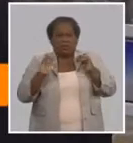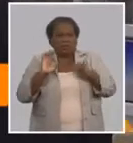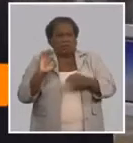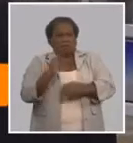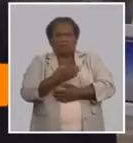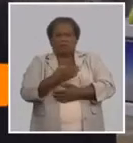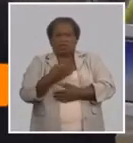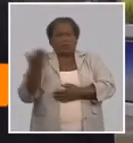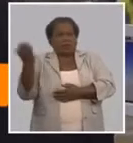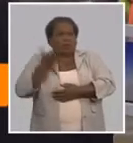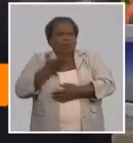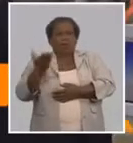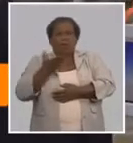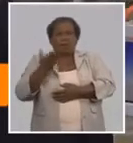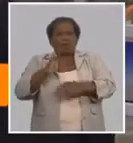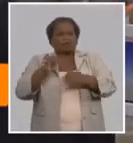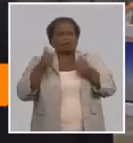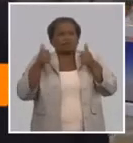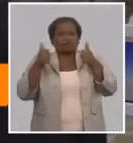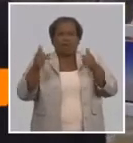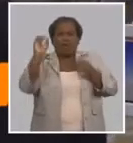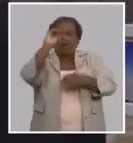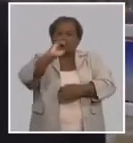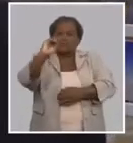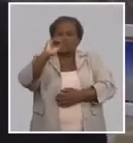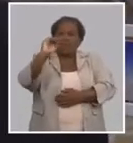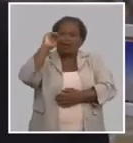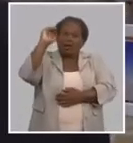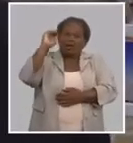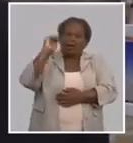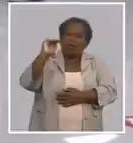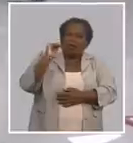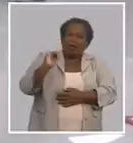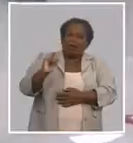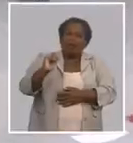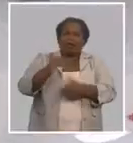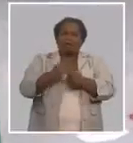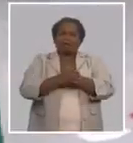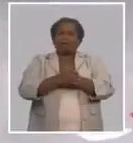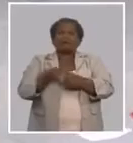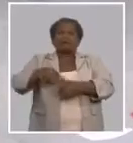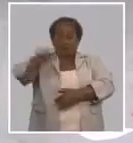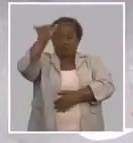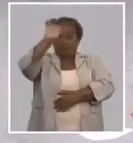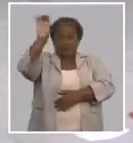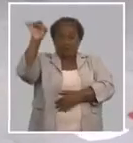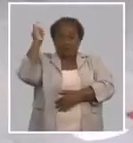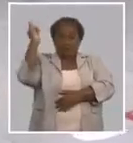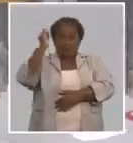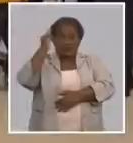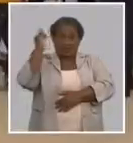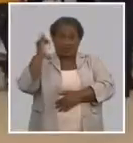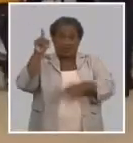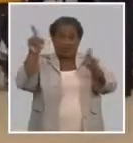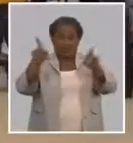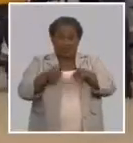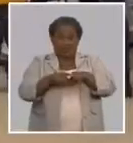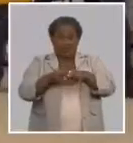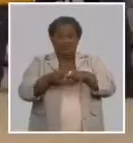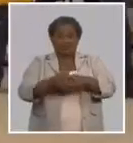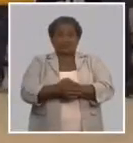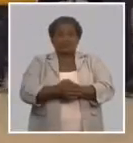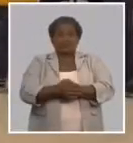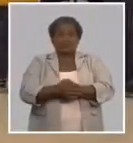perfecto muy rápido y todo muy bien hecho muy organizado con los fundamentales y regular el aeropuerto internacional juan gualberto gómez de